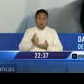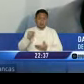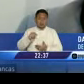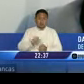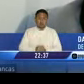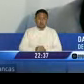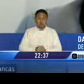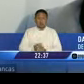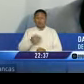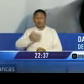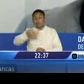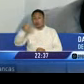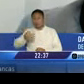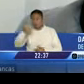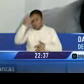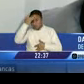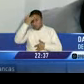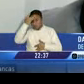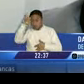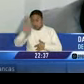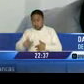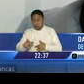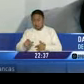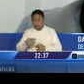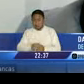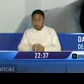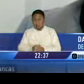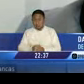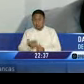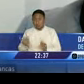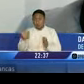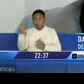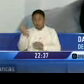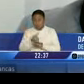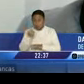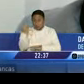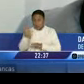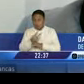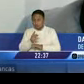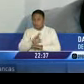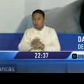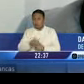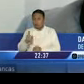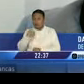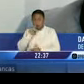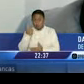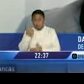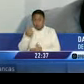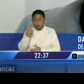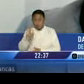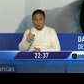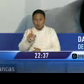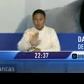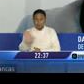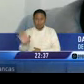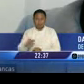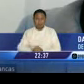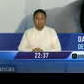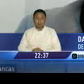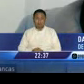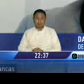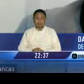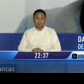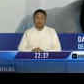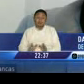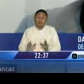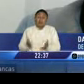a confirmar ya el caso. No se debe repetir una prueba. Esa prueba ya es confirmatoria y en